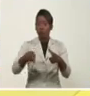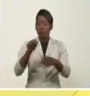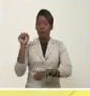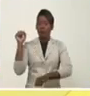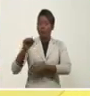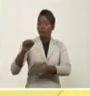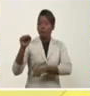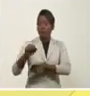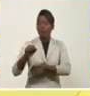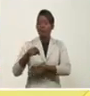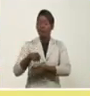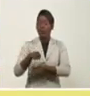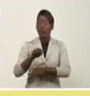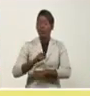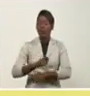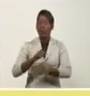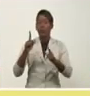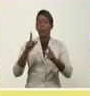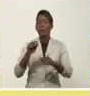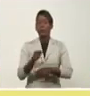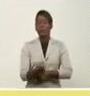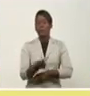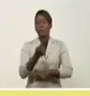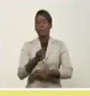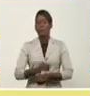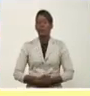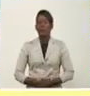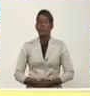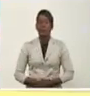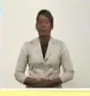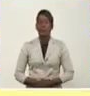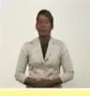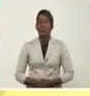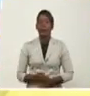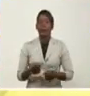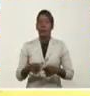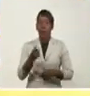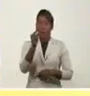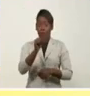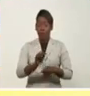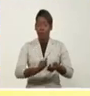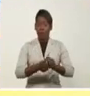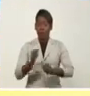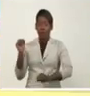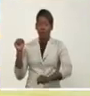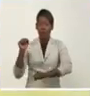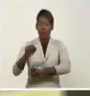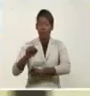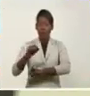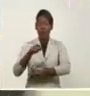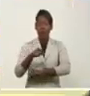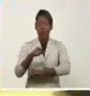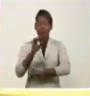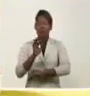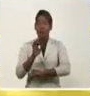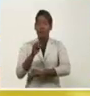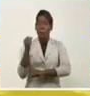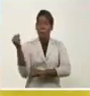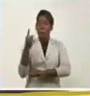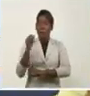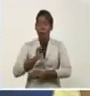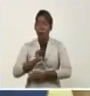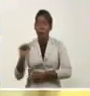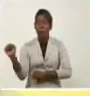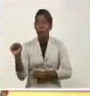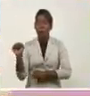en su primer combate. La mejor por Cuba hoy fue el séptimo escaño de Kaliemann Tomarchi, quien luego de ganar en su primer combate, se dio